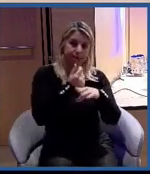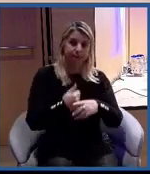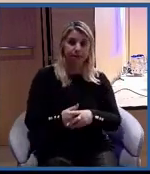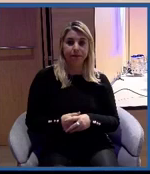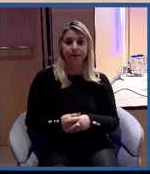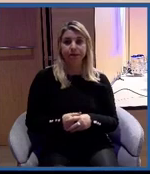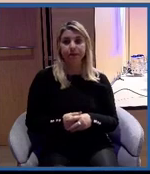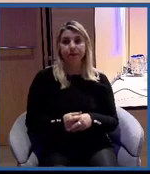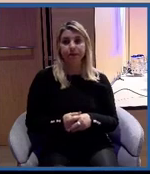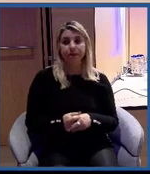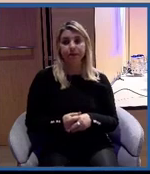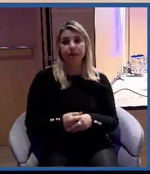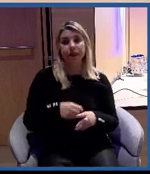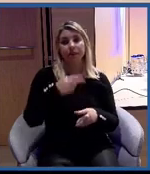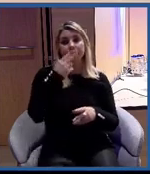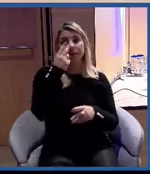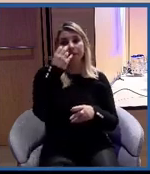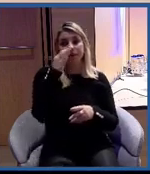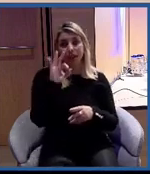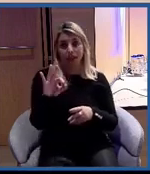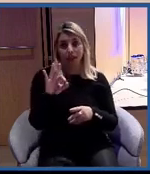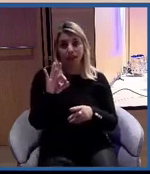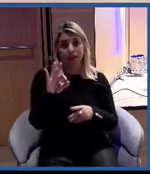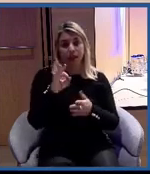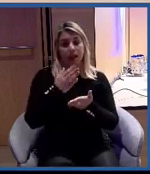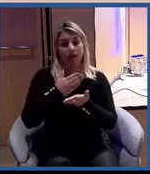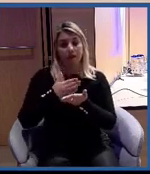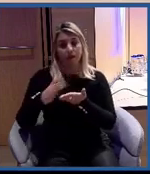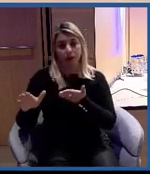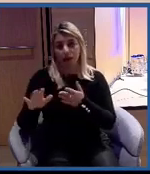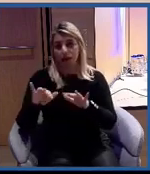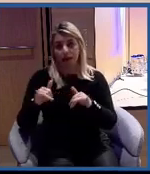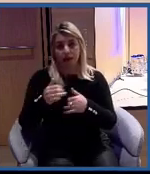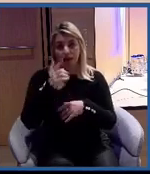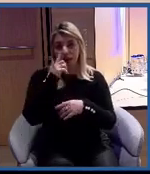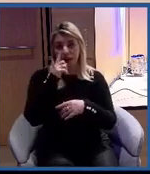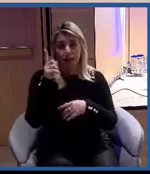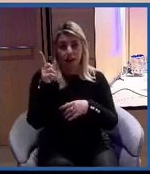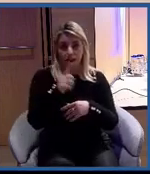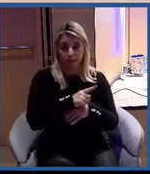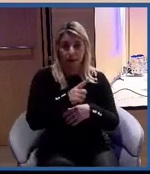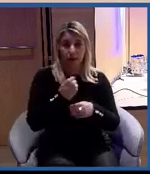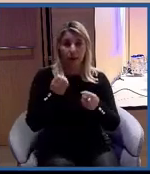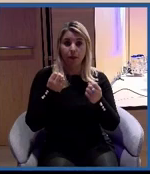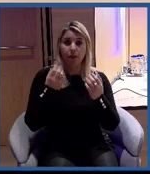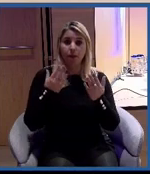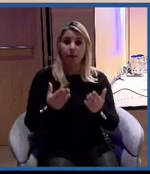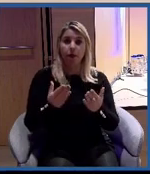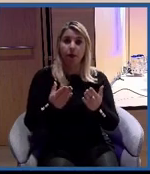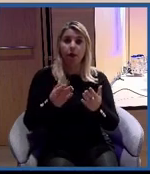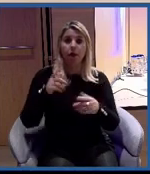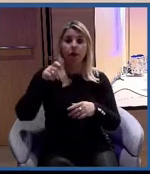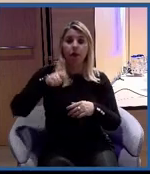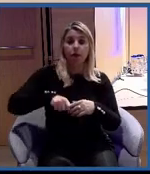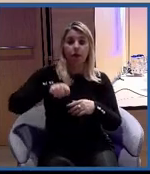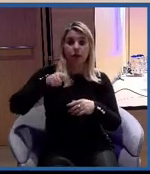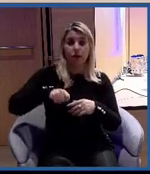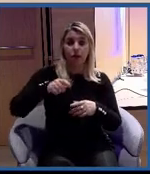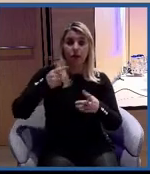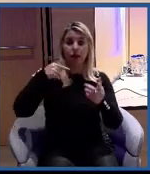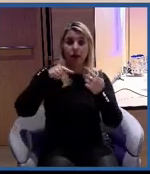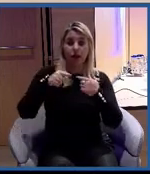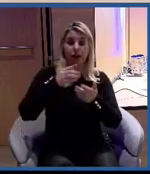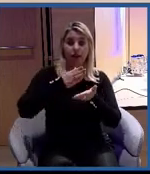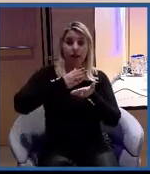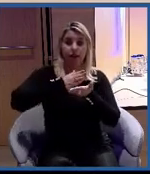extraditado 20 quedaron afuera 20 candidatos porque el tribunal supremo electoral retiró